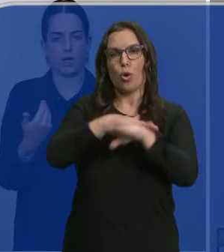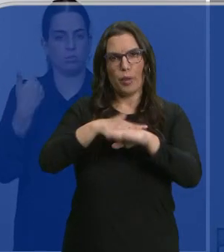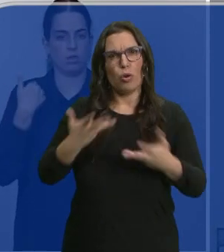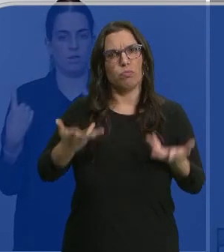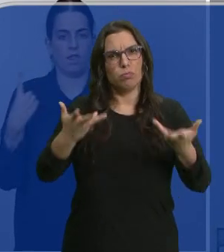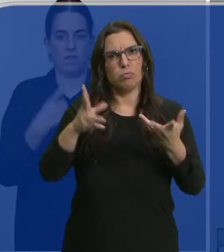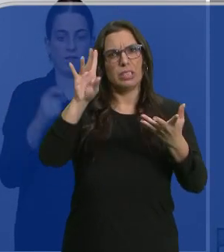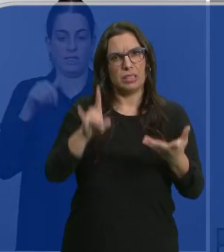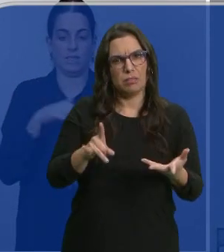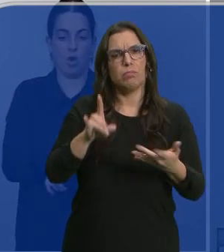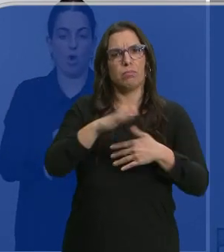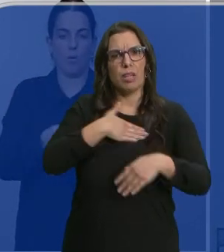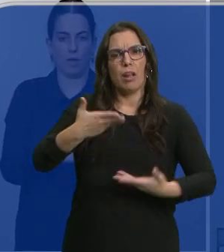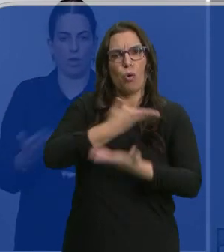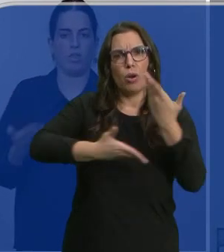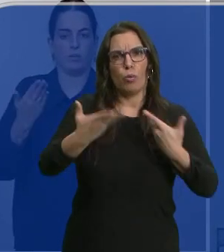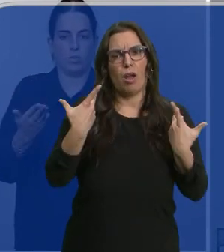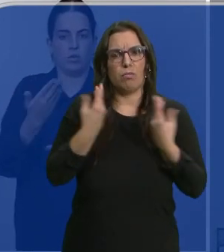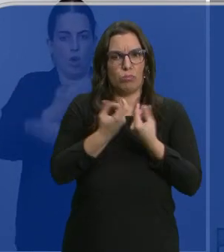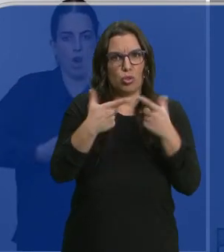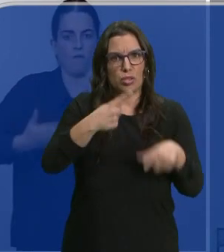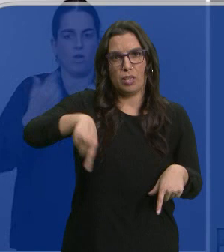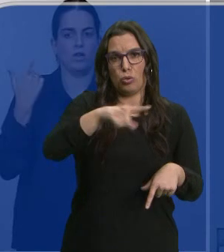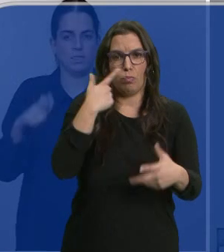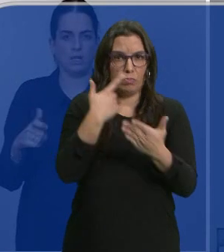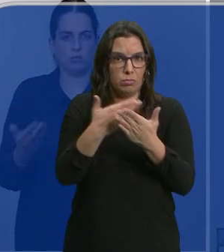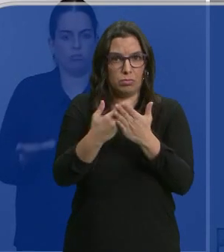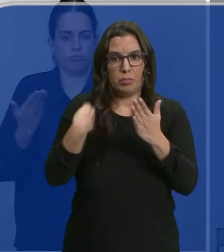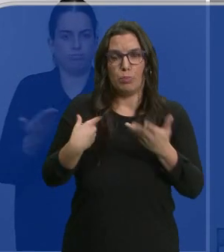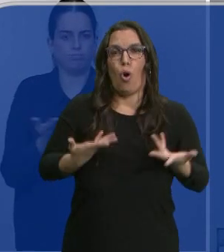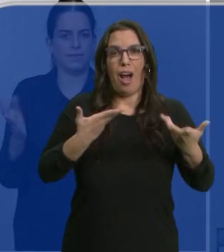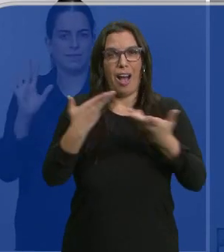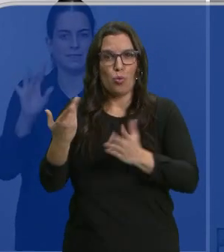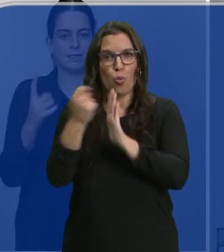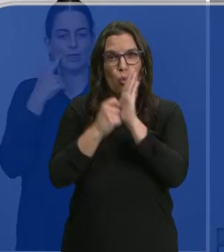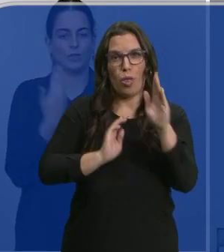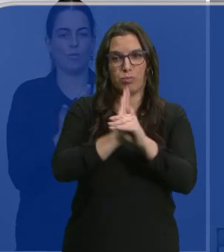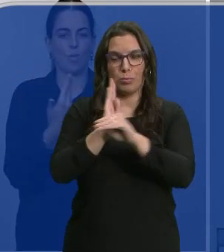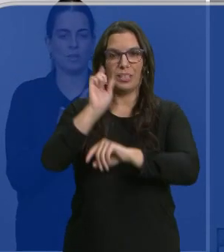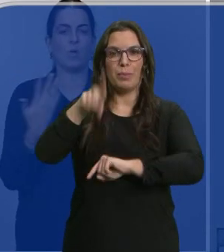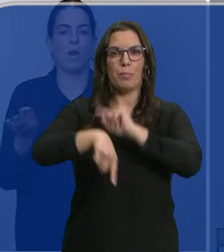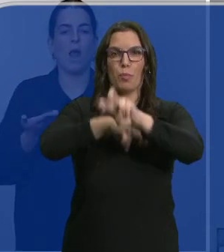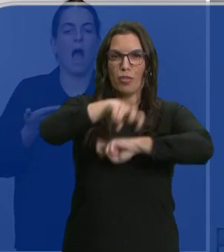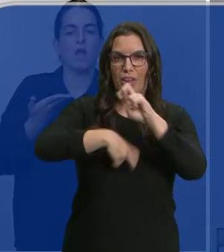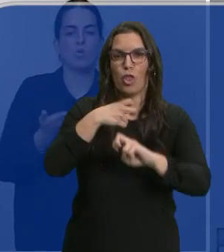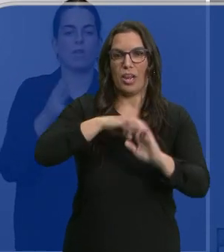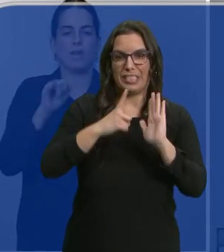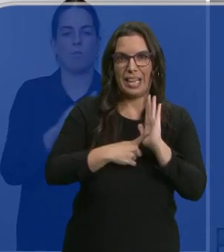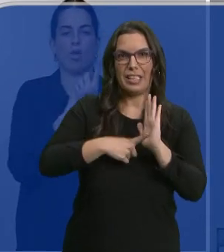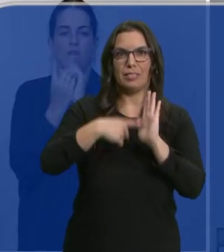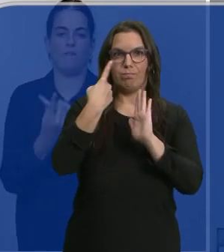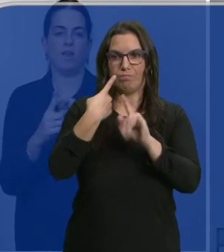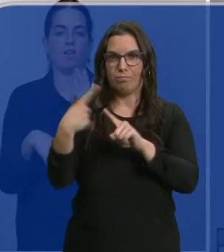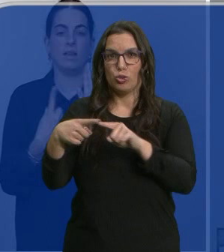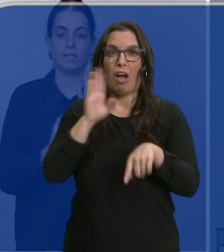está dispuesto a colaborar con el sector. Buena muestra de ello son estas ayudas y estas modificaciones legales a las